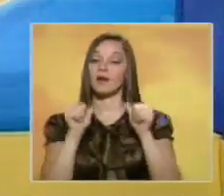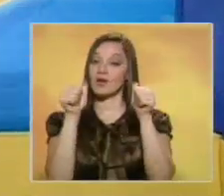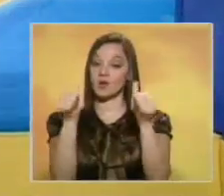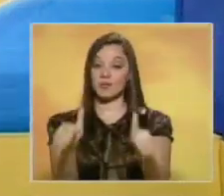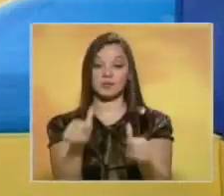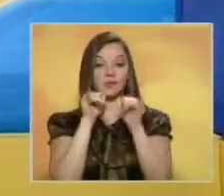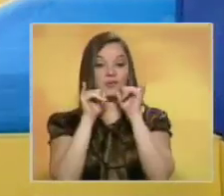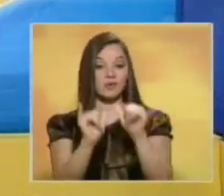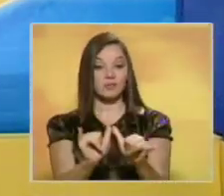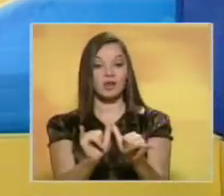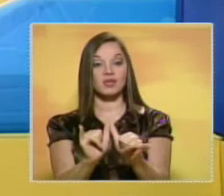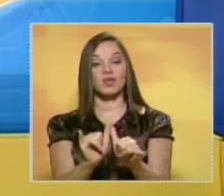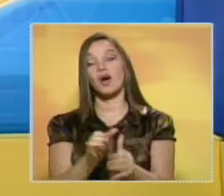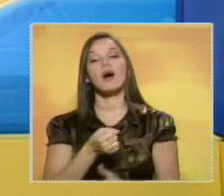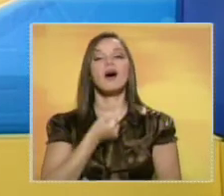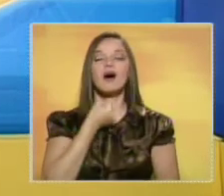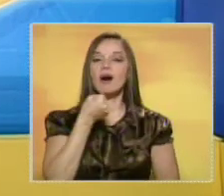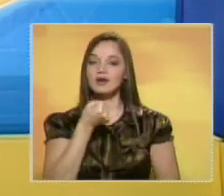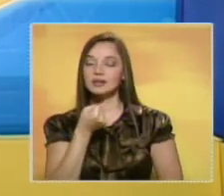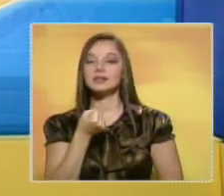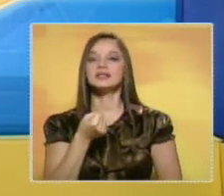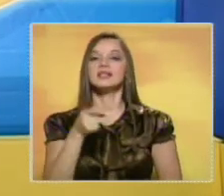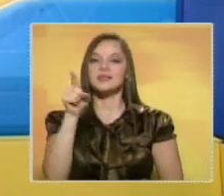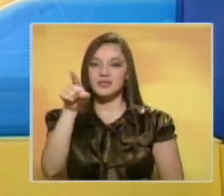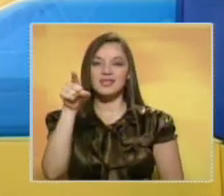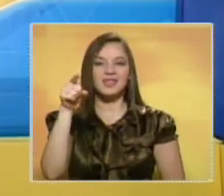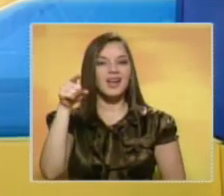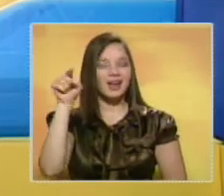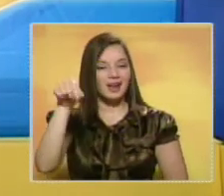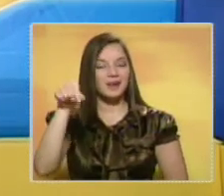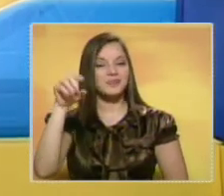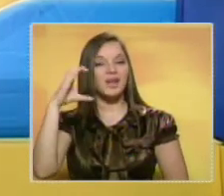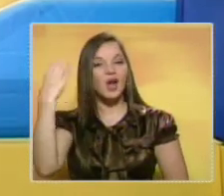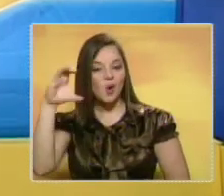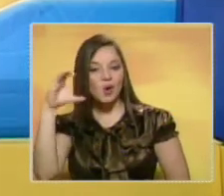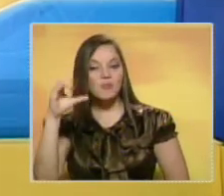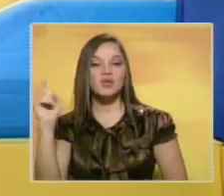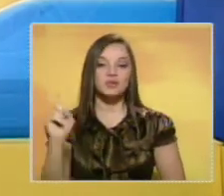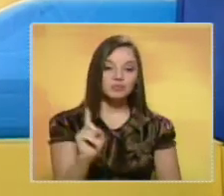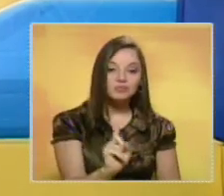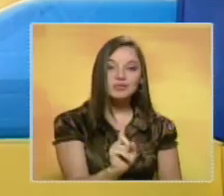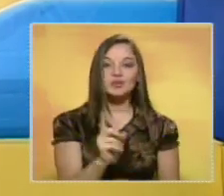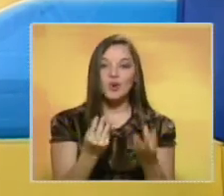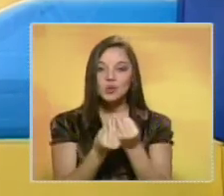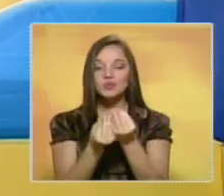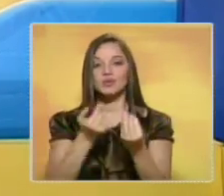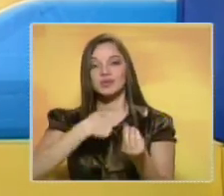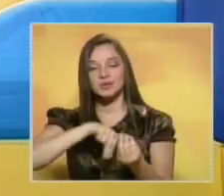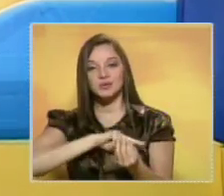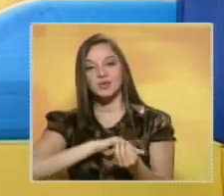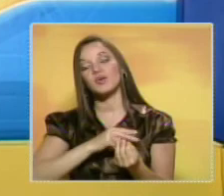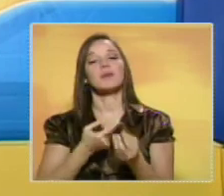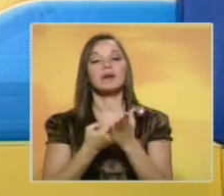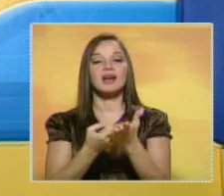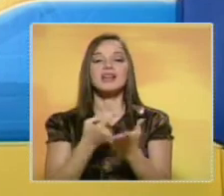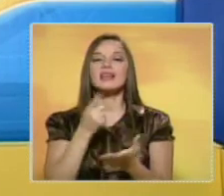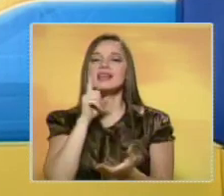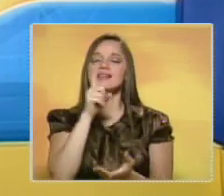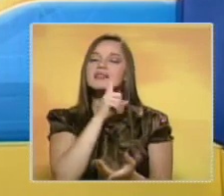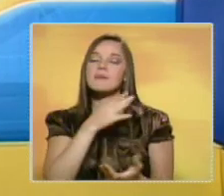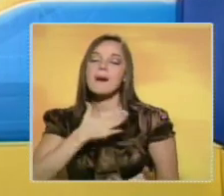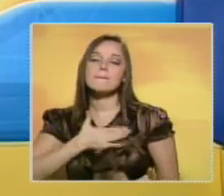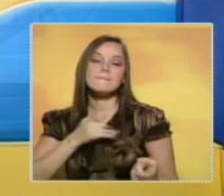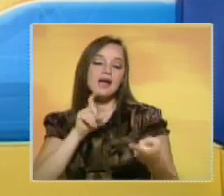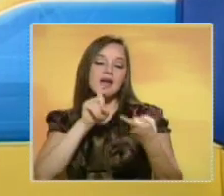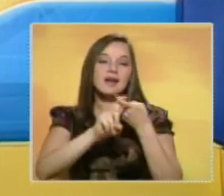comenzamos informándoles que el cantautor colombiano Felipe Peláez estuvo con nosotros para promocionar su nuevo éxito, Me Caso Contigo.